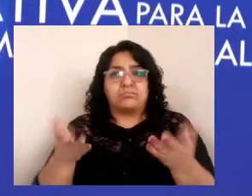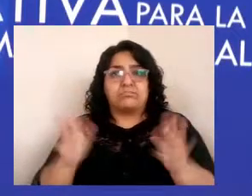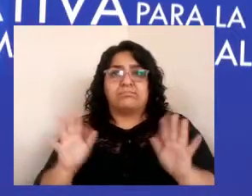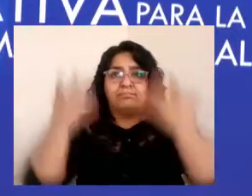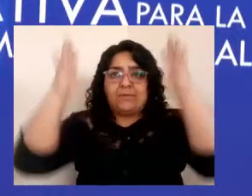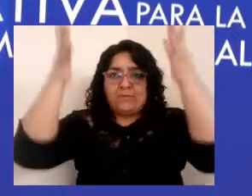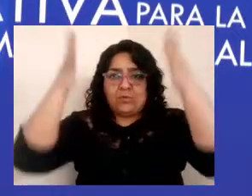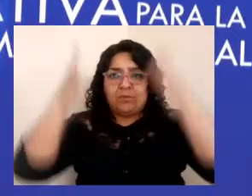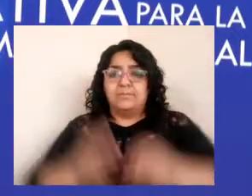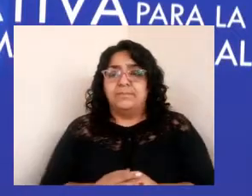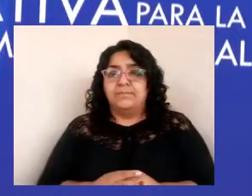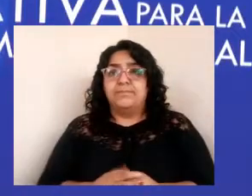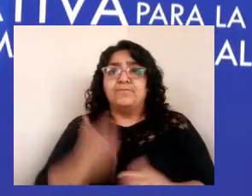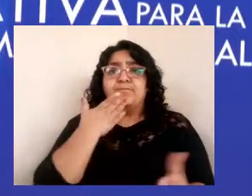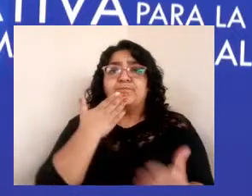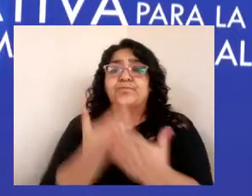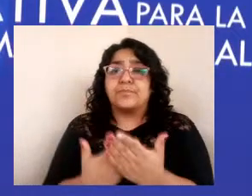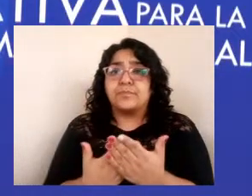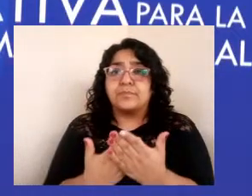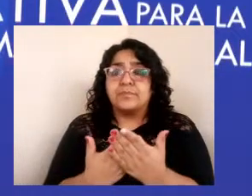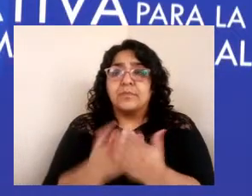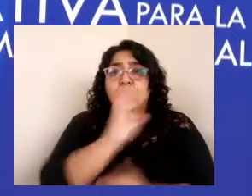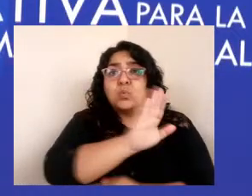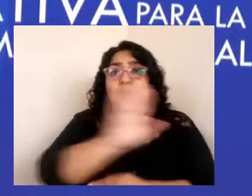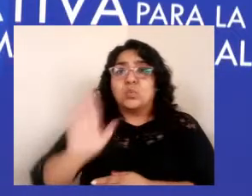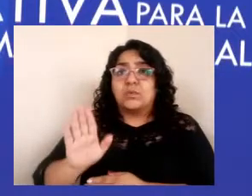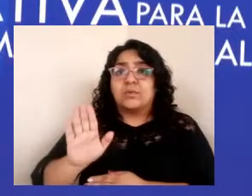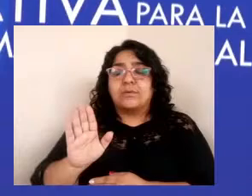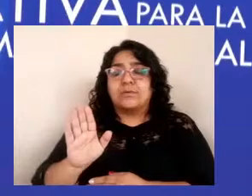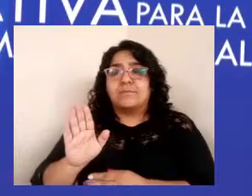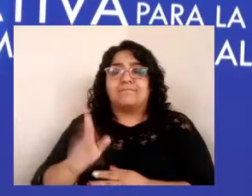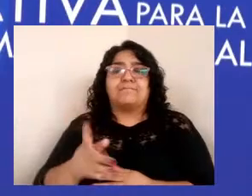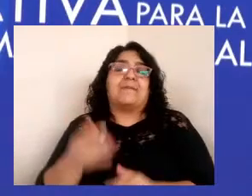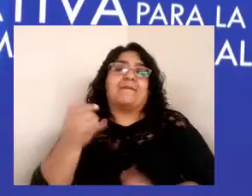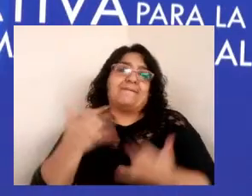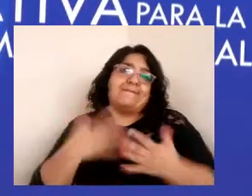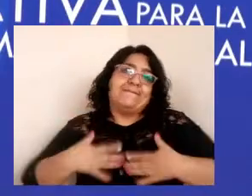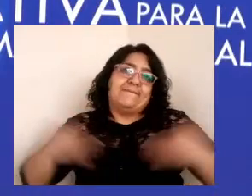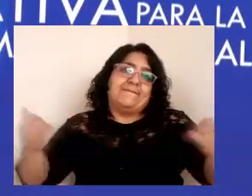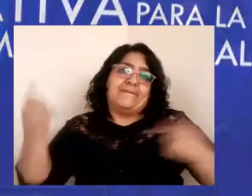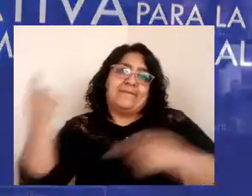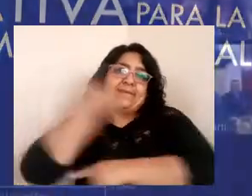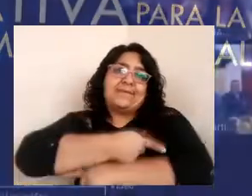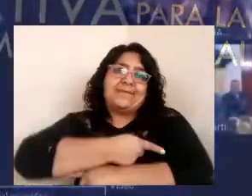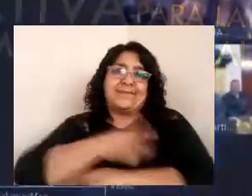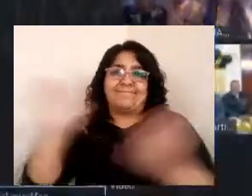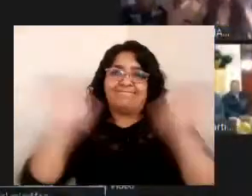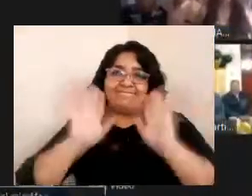Muchas gracias a ustedes y que tengan un resto de día muy feliz. Hasta pronto.